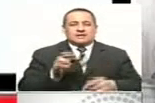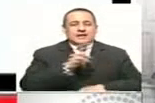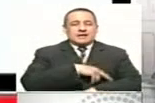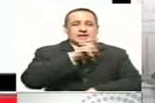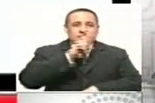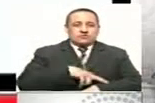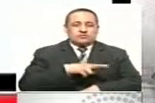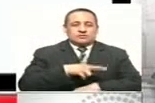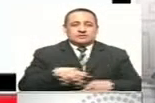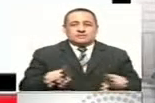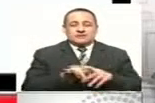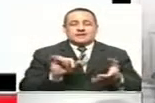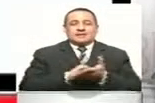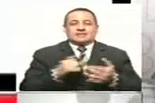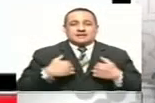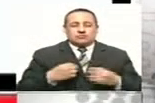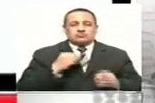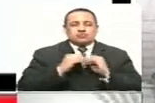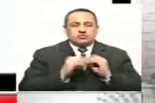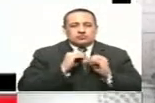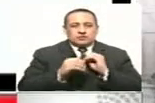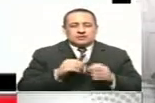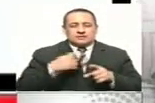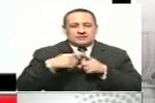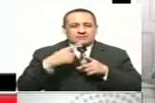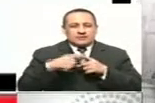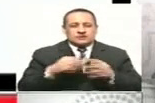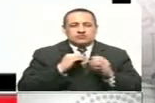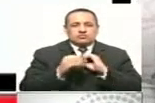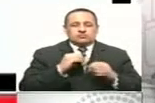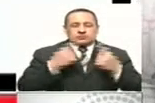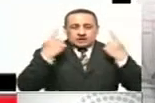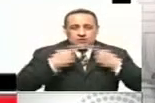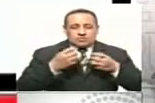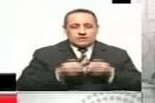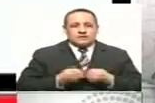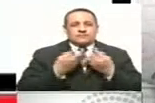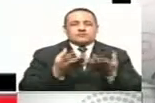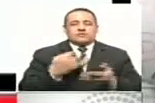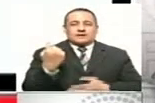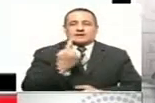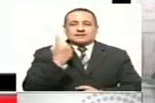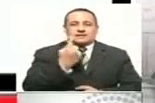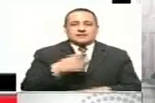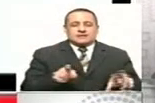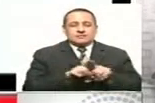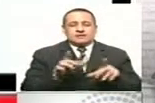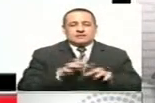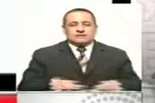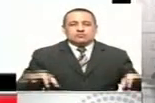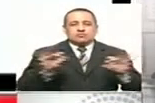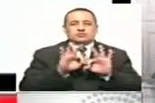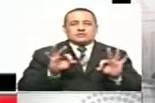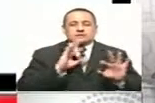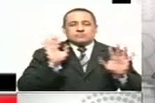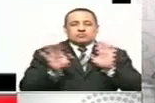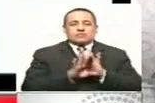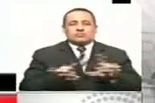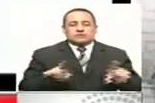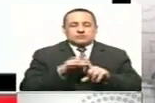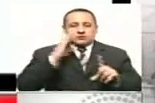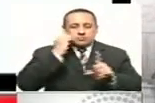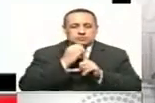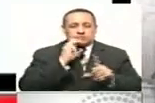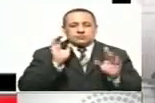regiones, y tenemos que implementar mecanismos de alerta temprana. Es fundamental este